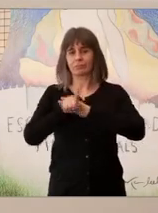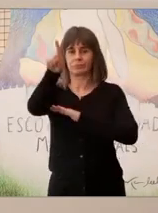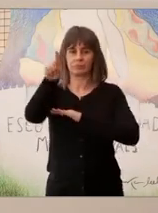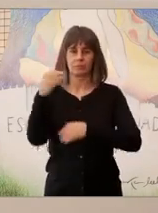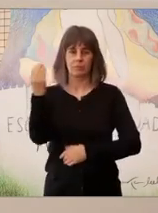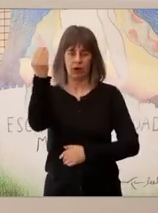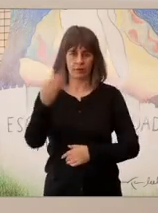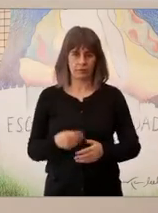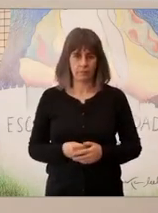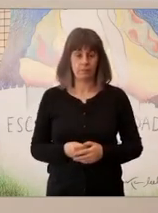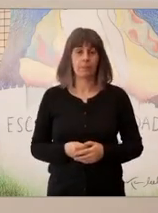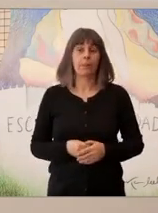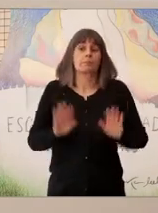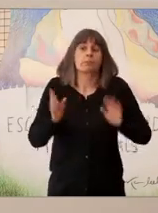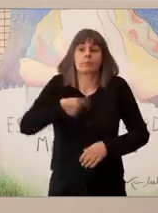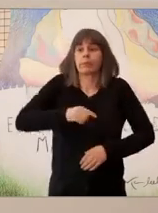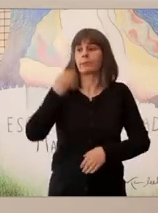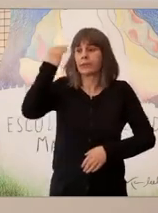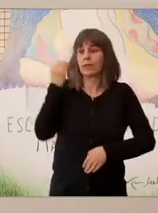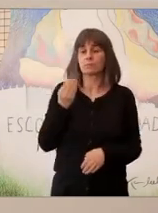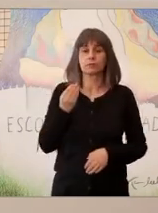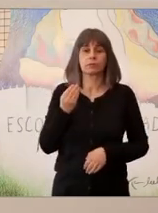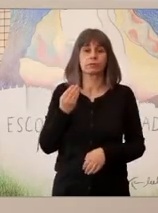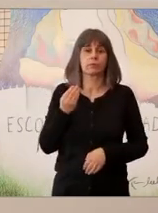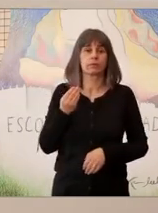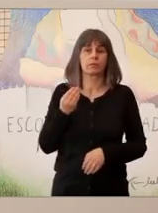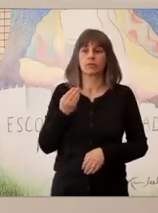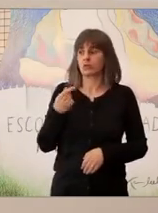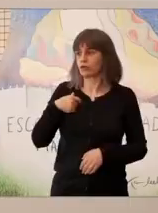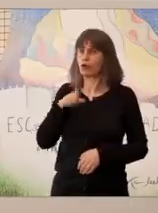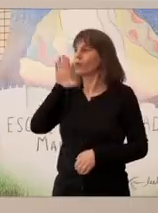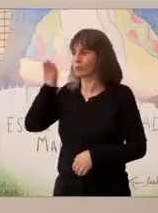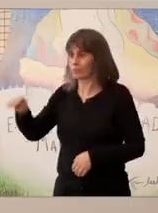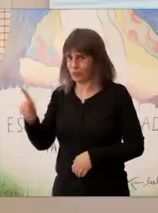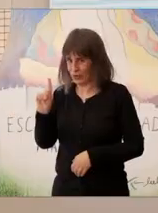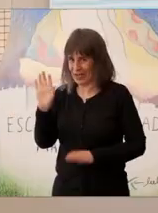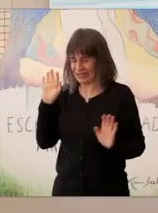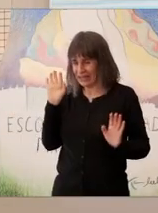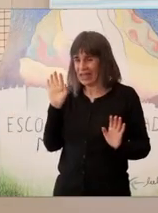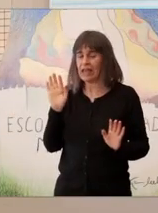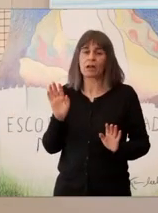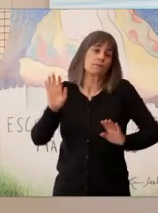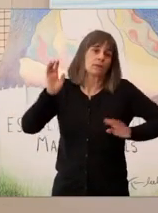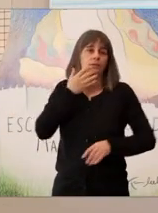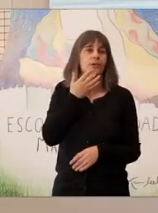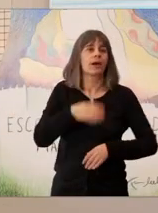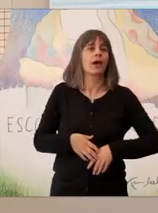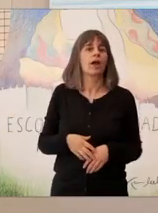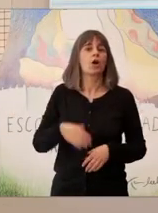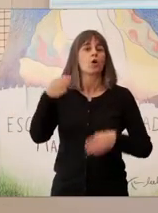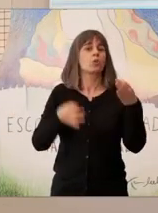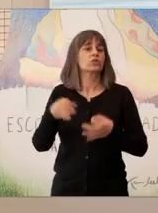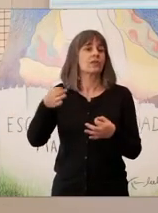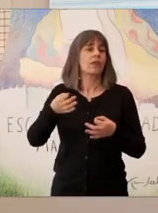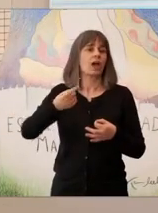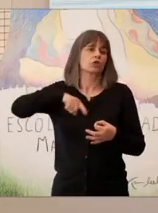si pensamos, si el mensaje es, y no te estoy riñendo, si el mensaje es que en la justicia